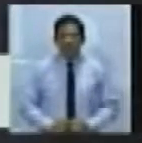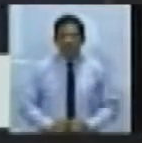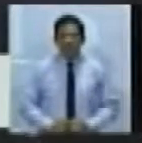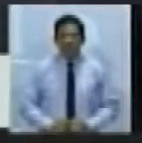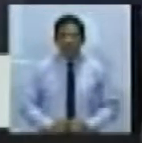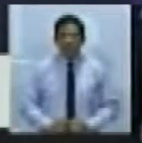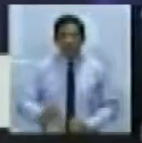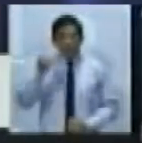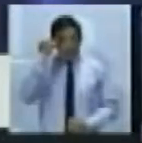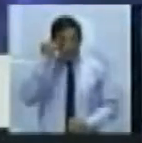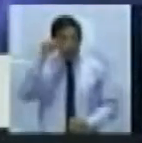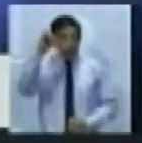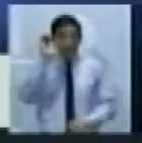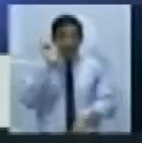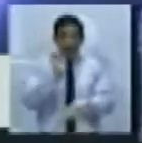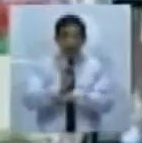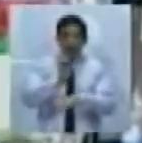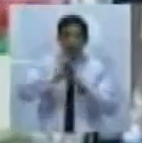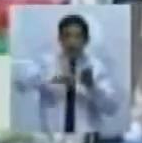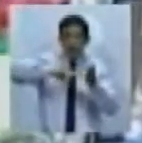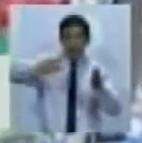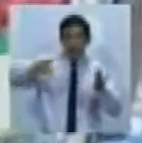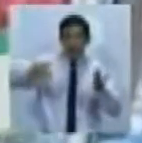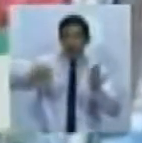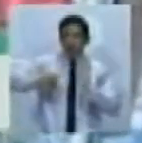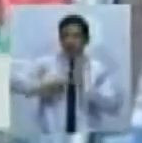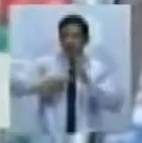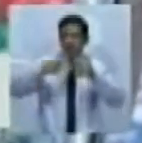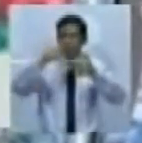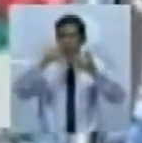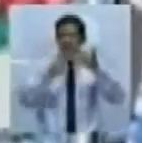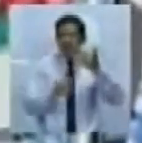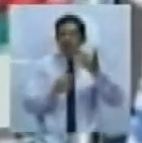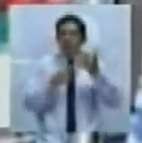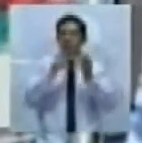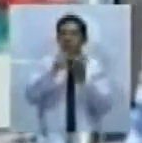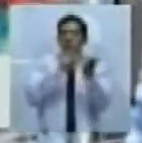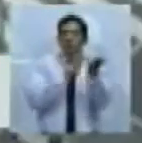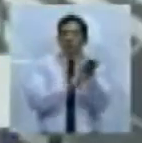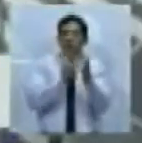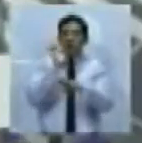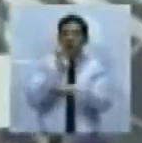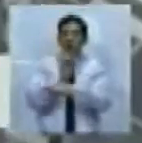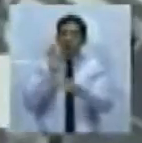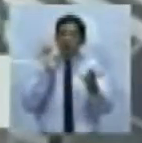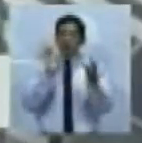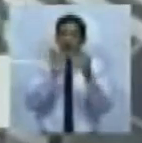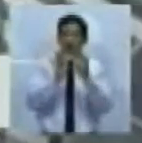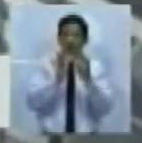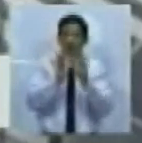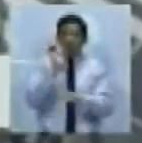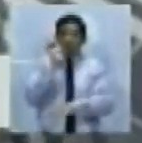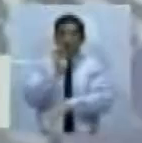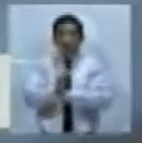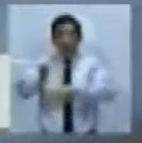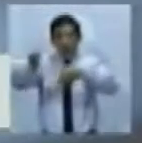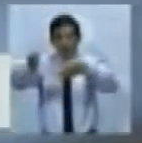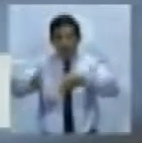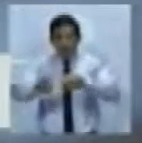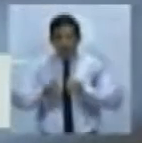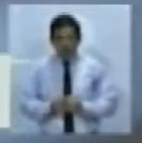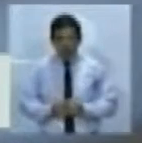La iniciativa Ecuador Digital contempla tres programas: Ecuador Conectado, Ecuador Eficiente